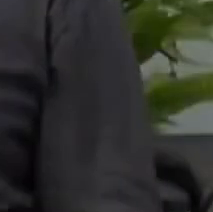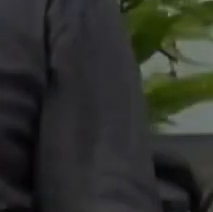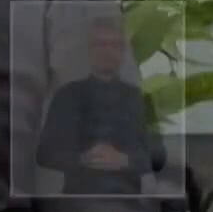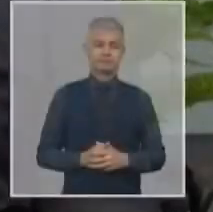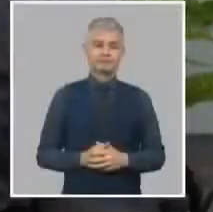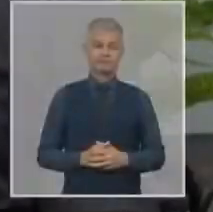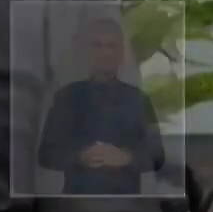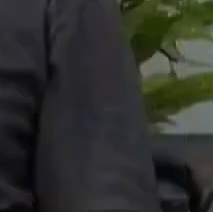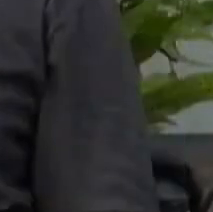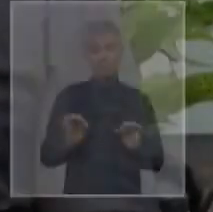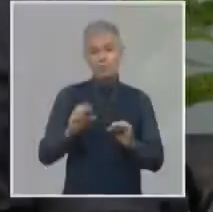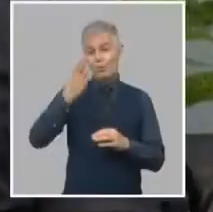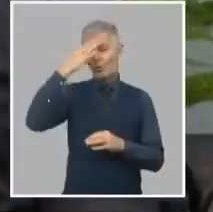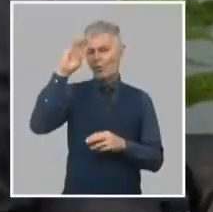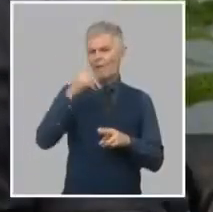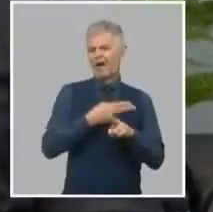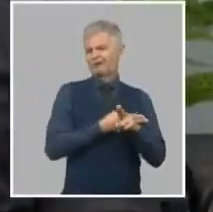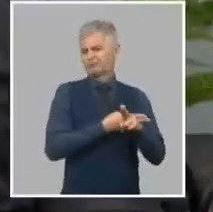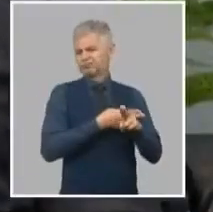Cuba tiene una